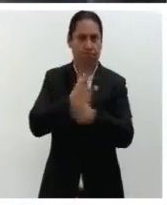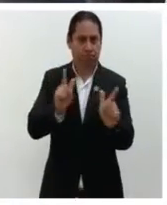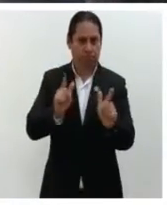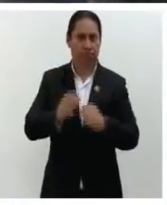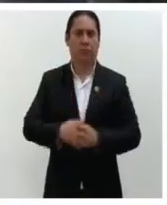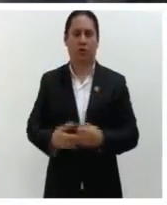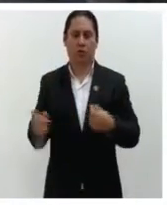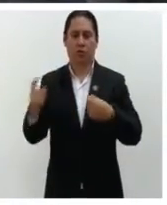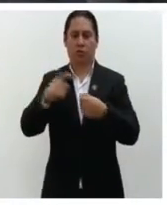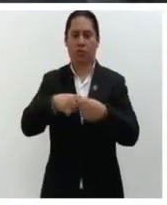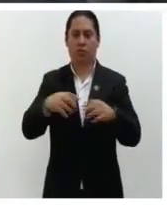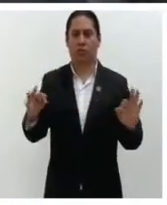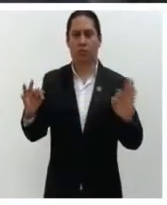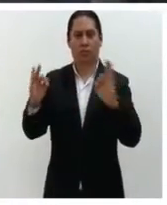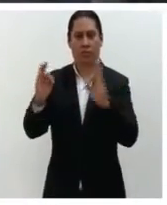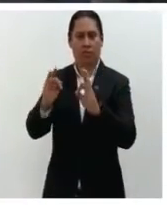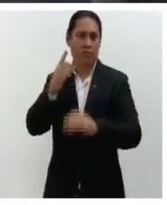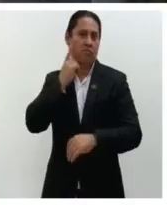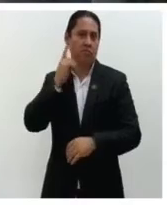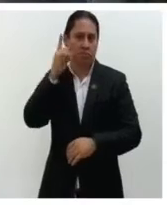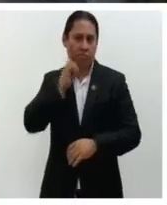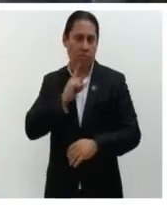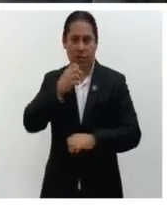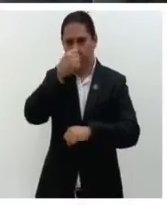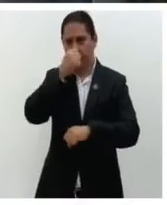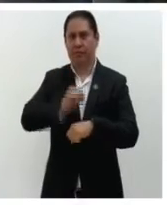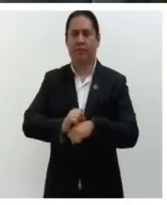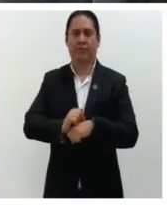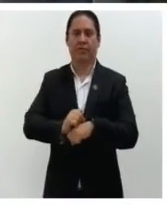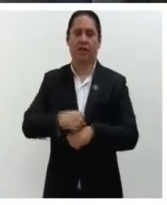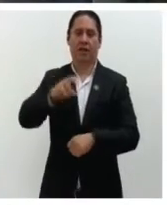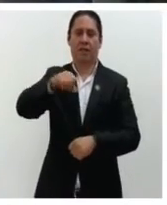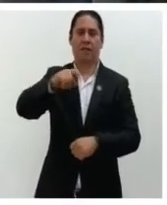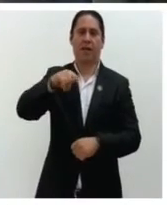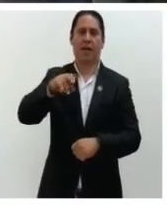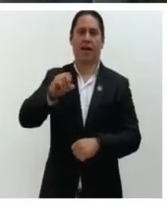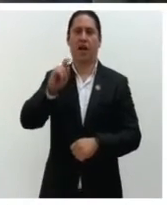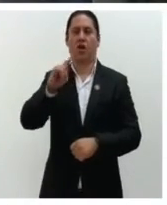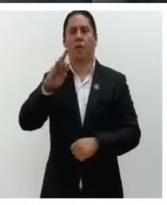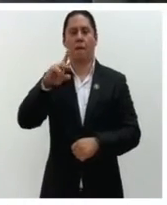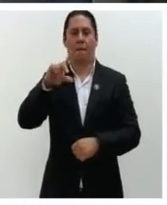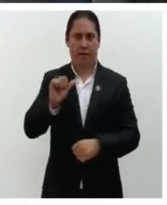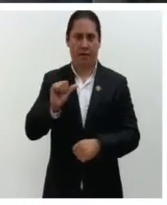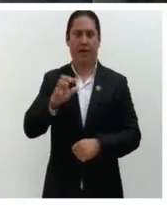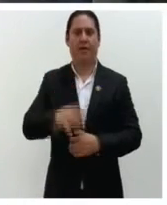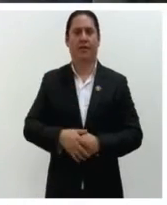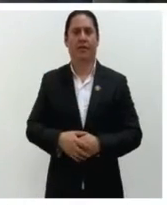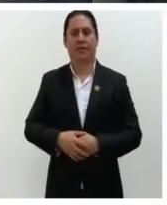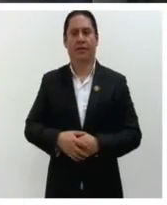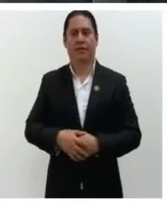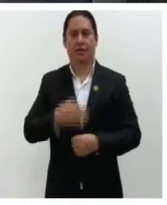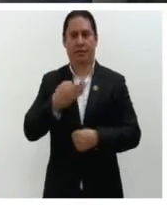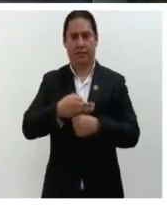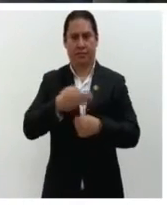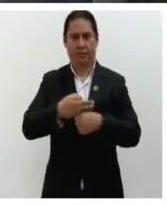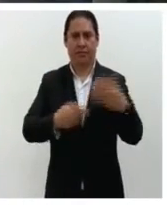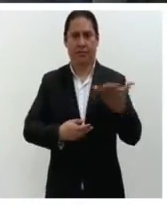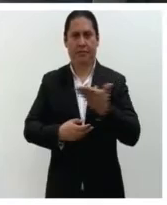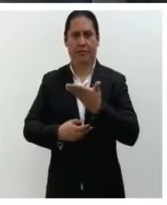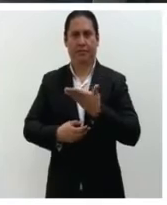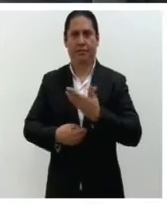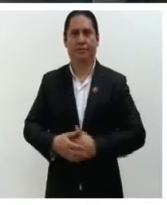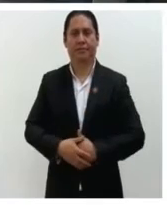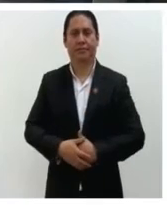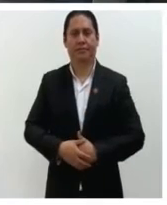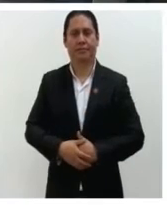generales, inscríbanse personalmente con la diputada secretaria María Ofelia Melchún López a partir de este momento.